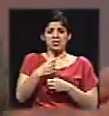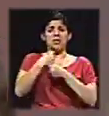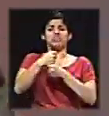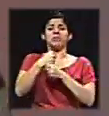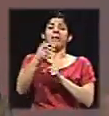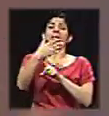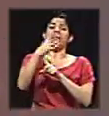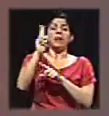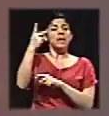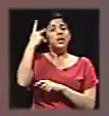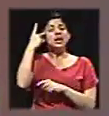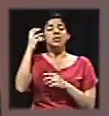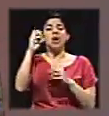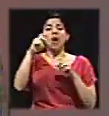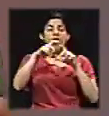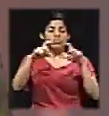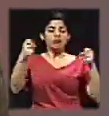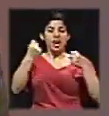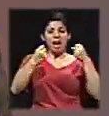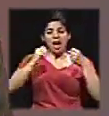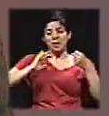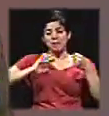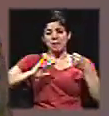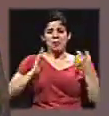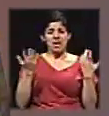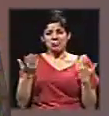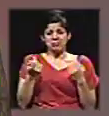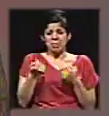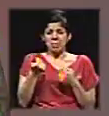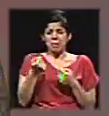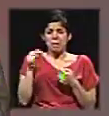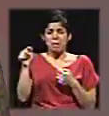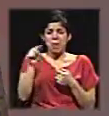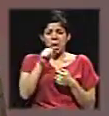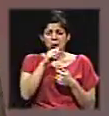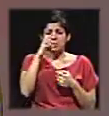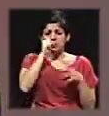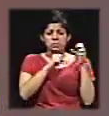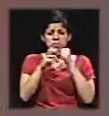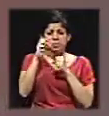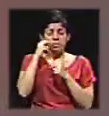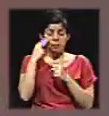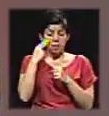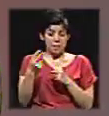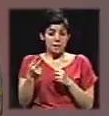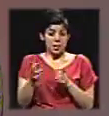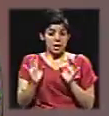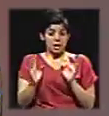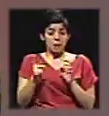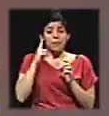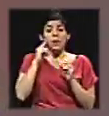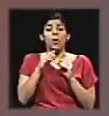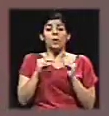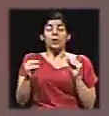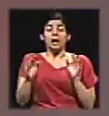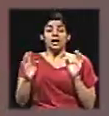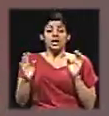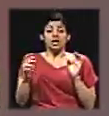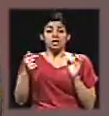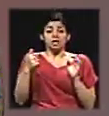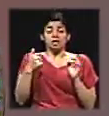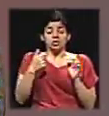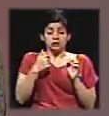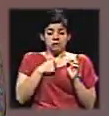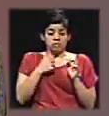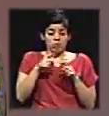de un partido, ponerle un sticker a un carro. Son muy pocos los que se logran ver, por lo menos en los lugares por donde